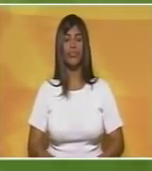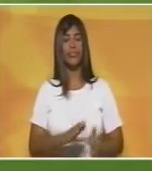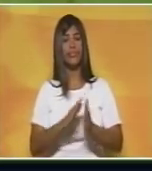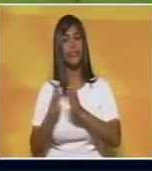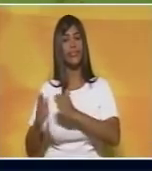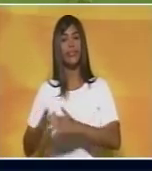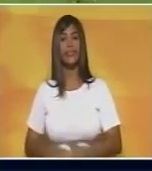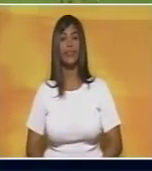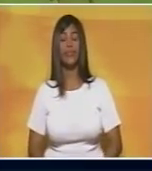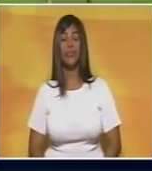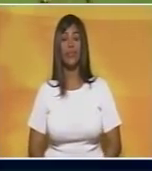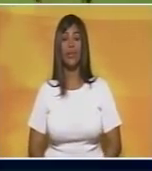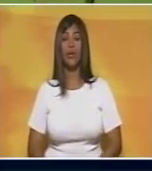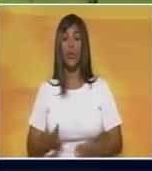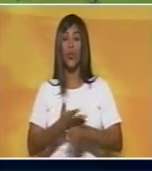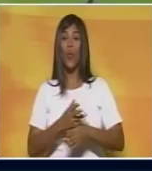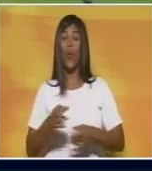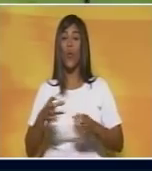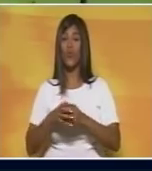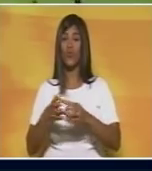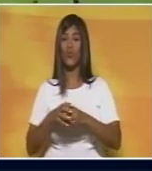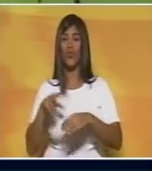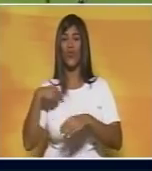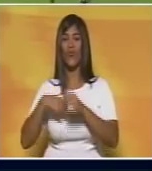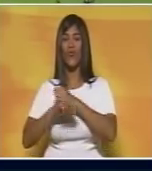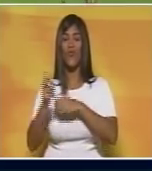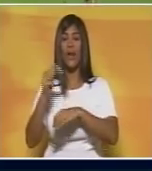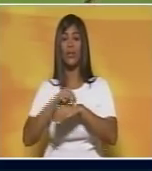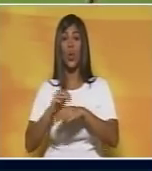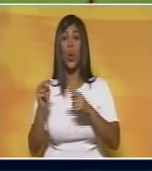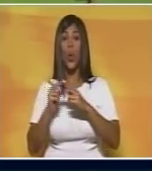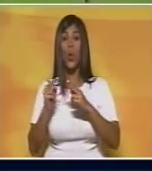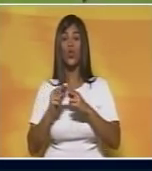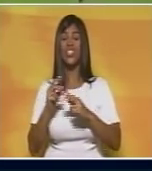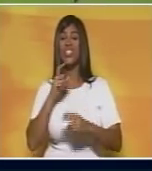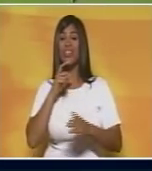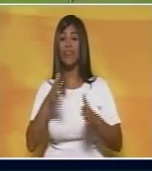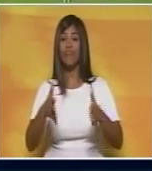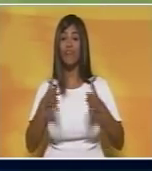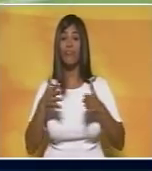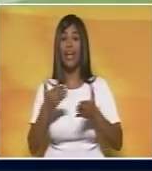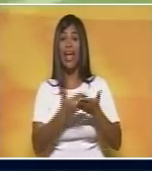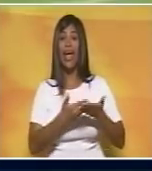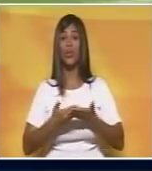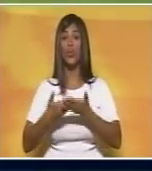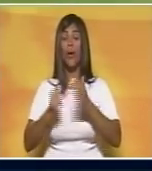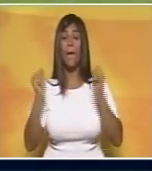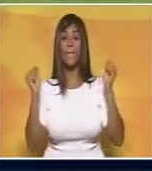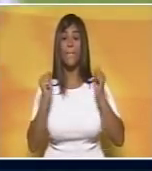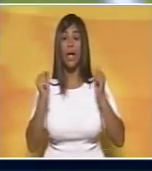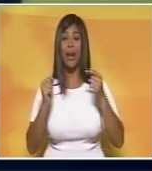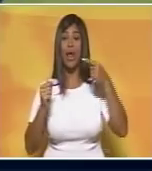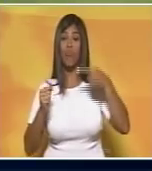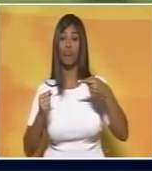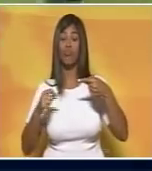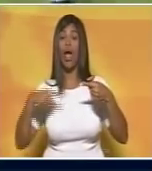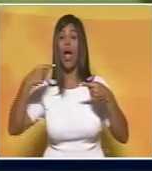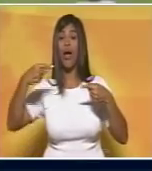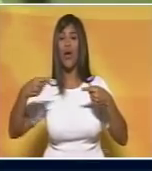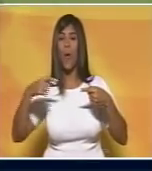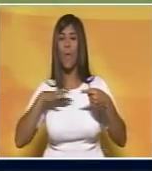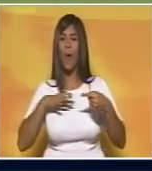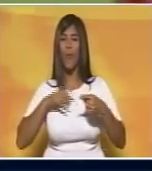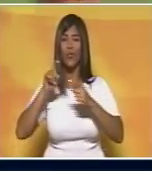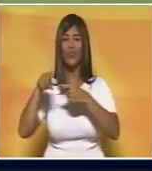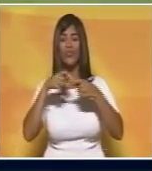Pasamos al torneo Apertura del fútbol nacional porque ya se conocen los finalistas del certamen. Estudiantes de Mérida se enfrentará a Mineros de Guayana.